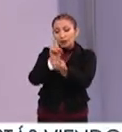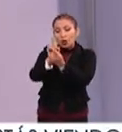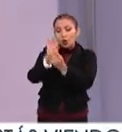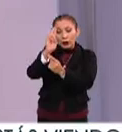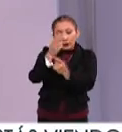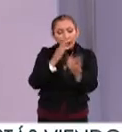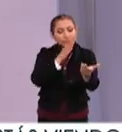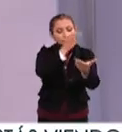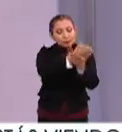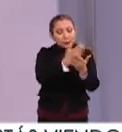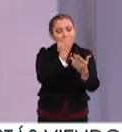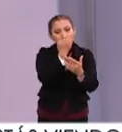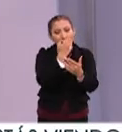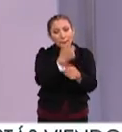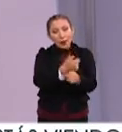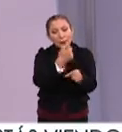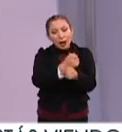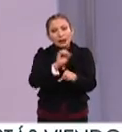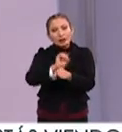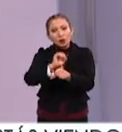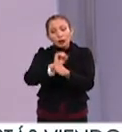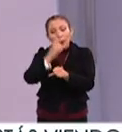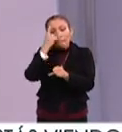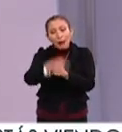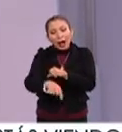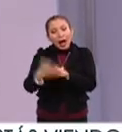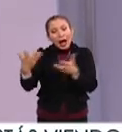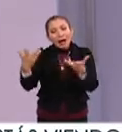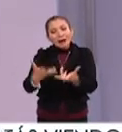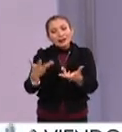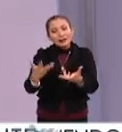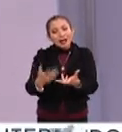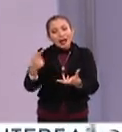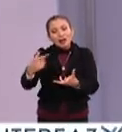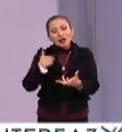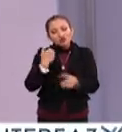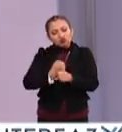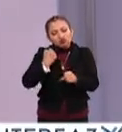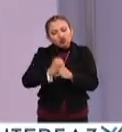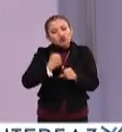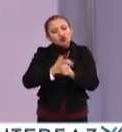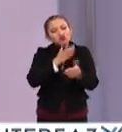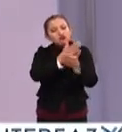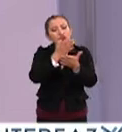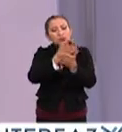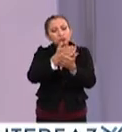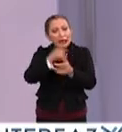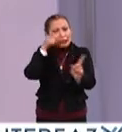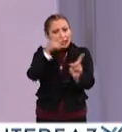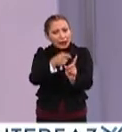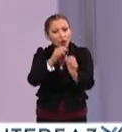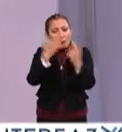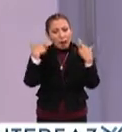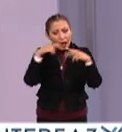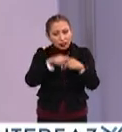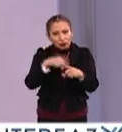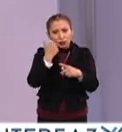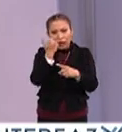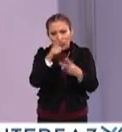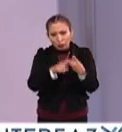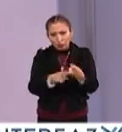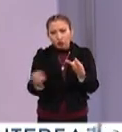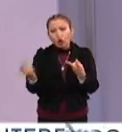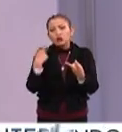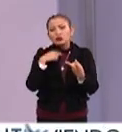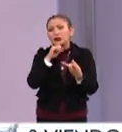universidades, acercarse con escuelas primarias, secundarias, para poder llevar a cabo ejercicios de intervención directa con profesores,